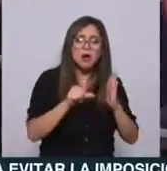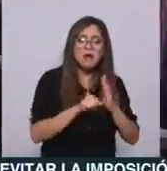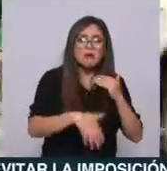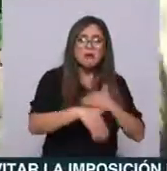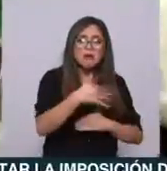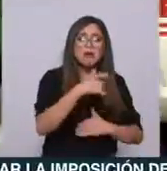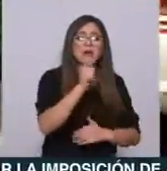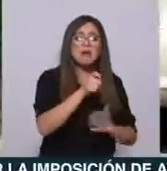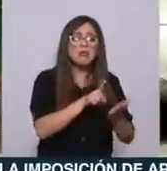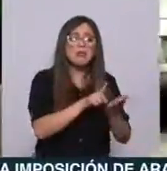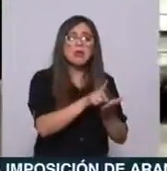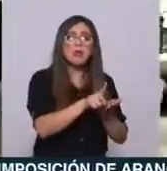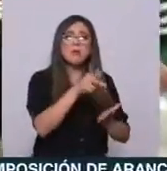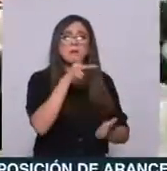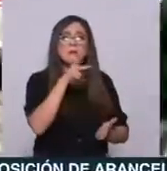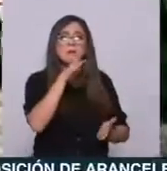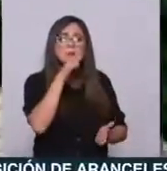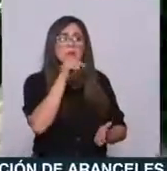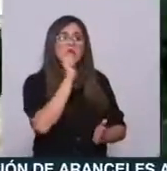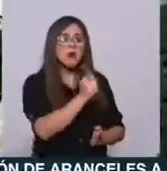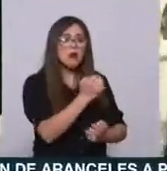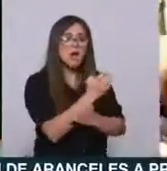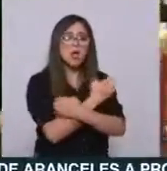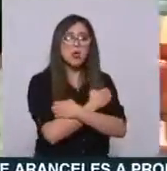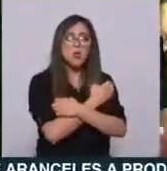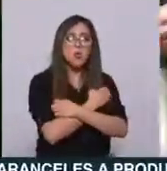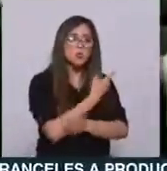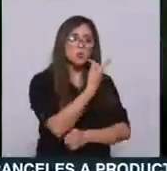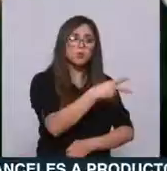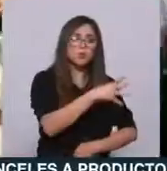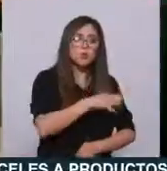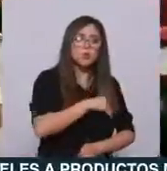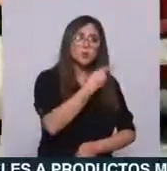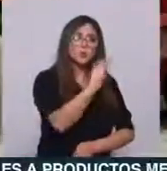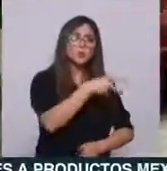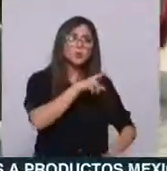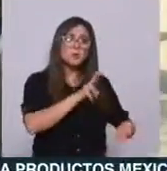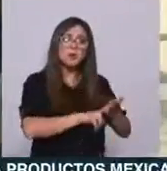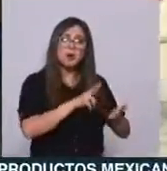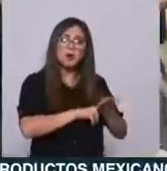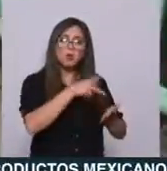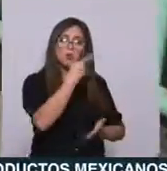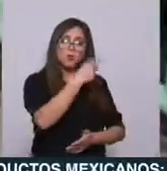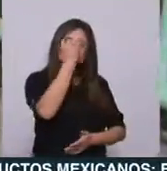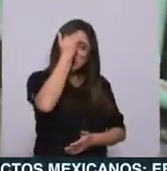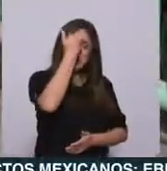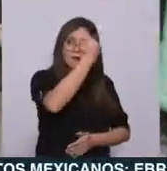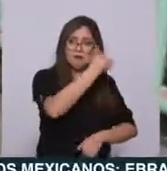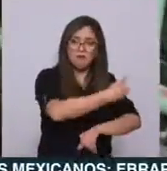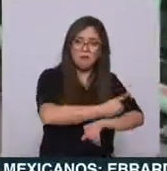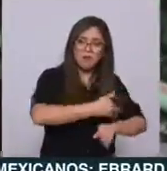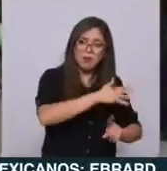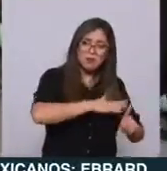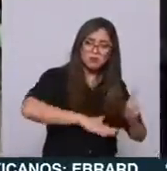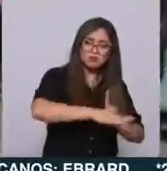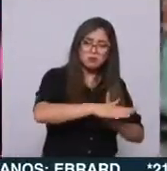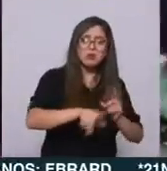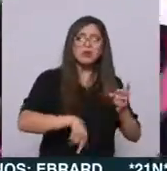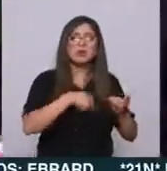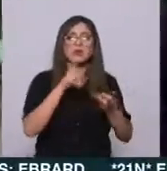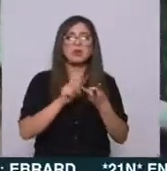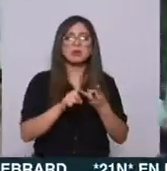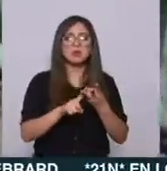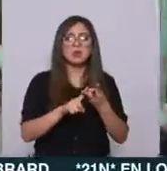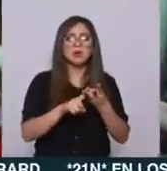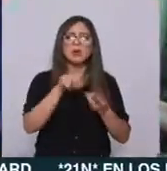primario de los padres educar a sus hijos de acuerdo a sus convicciones, principios o valores. Y tercero, perdón, un momentito